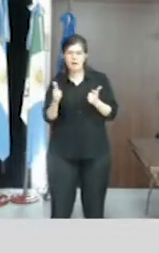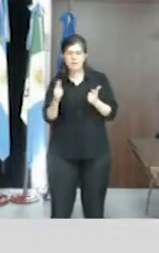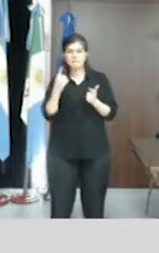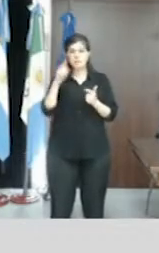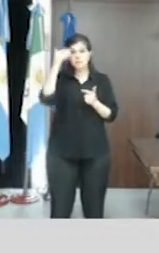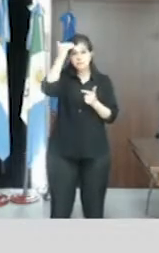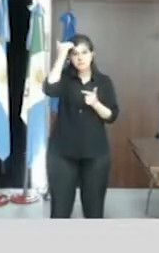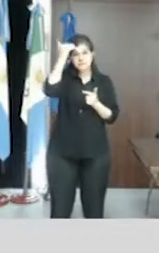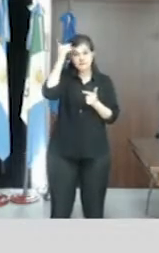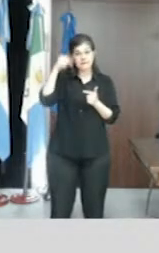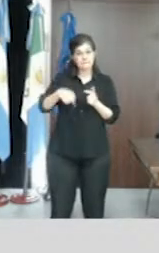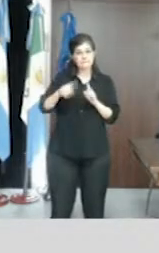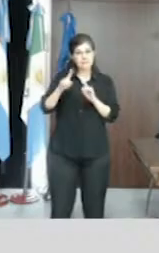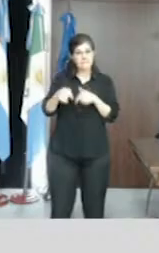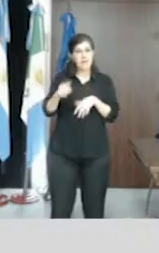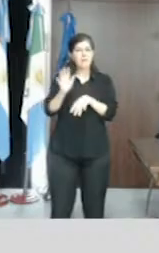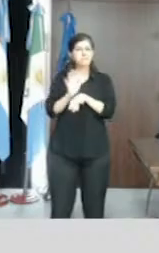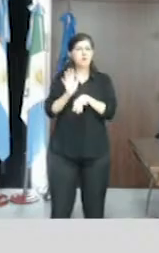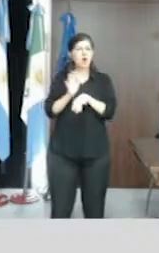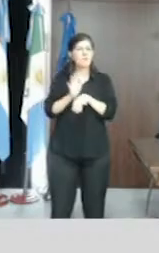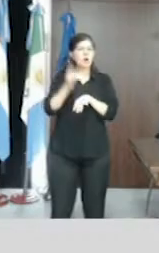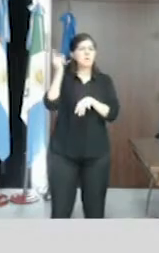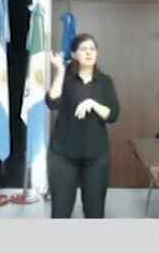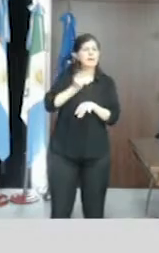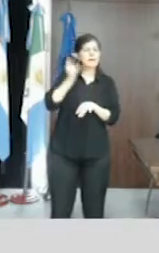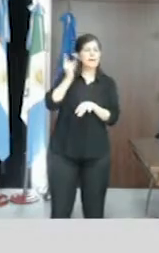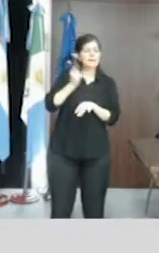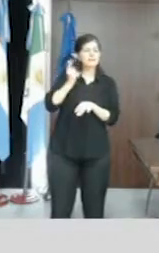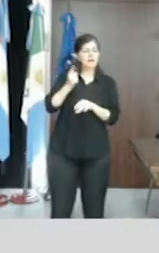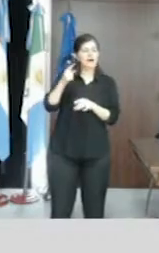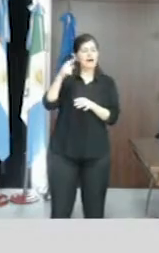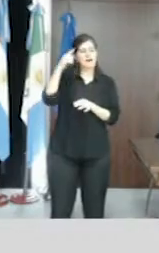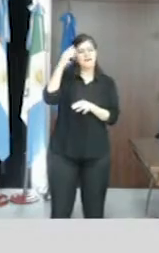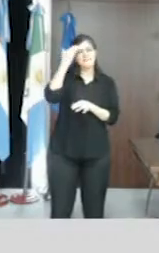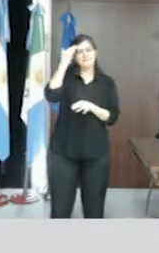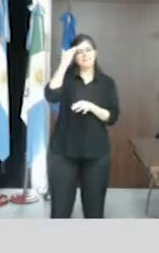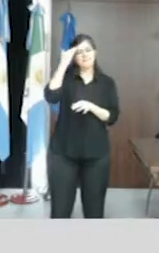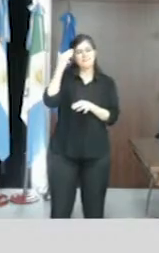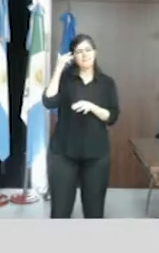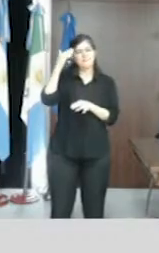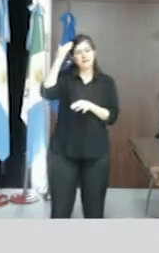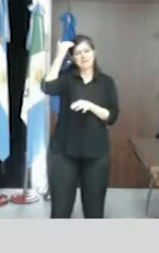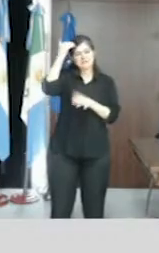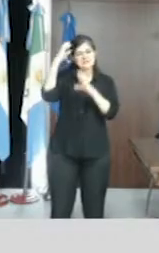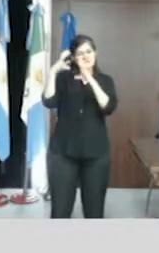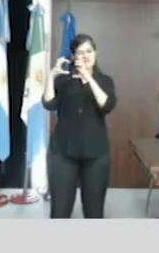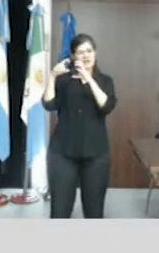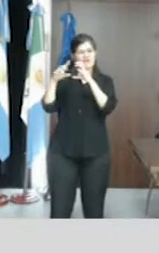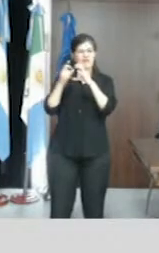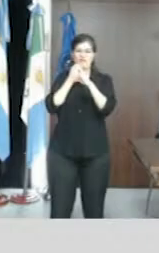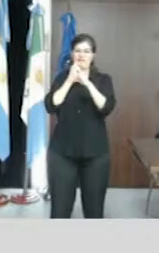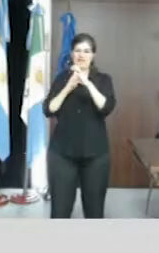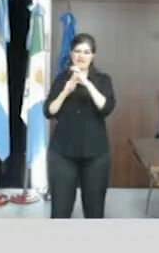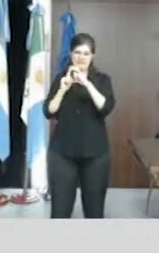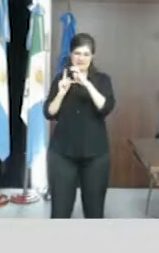fácil de engañar. Eso lo aprendemos con las personas con demencia, que por repetición y repetición hacen de espejo. Si tenemos